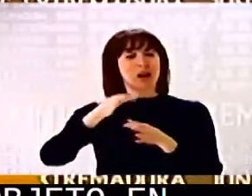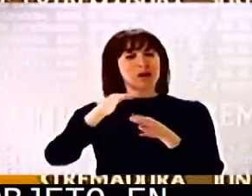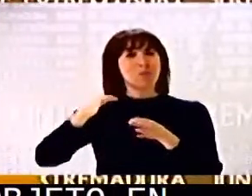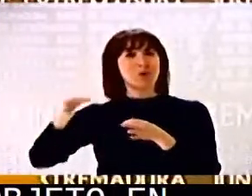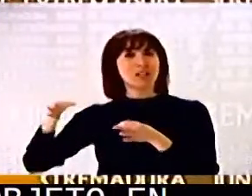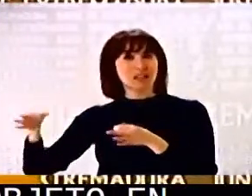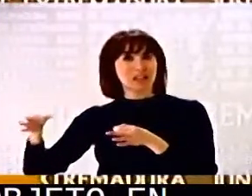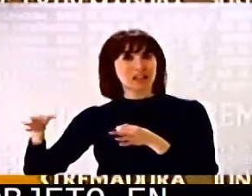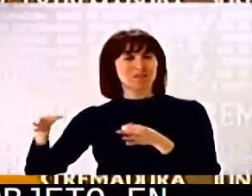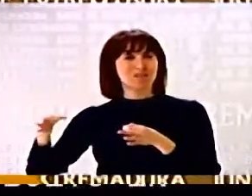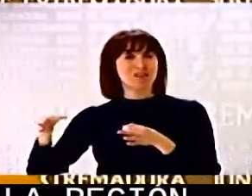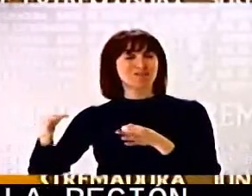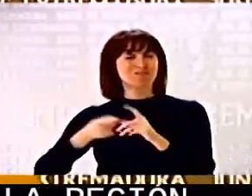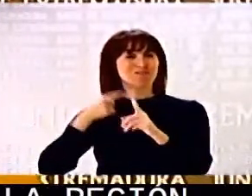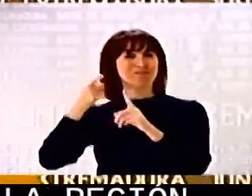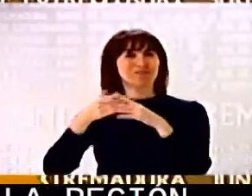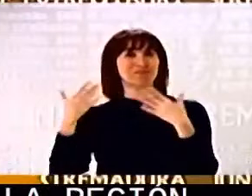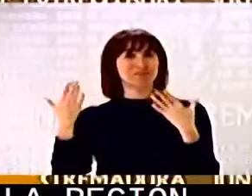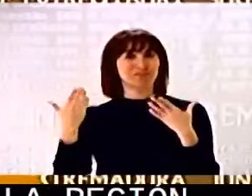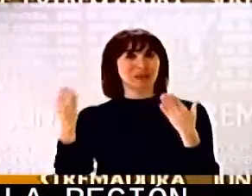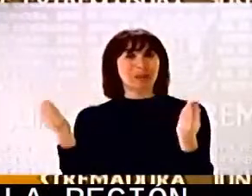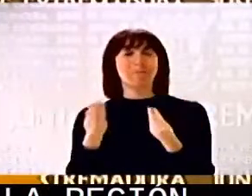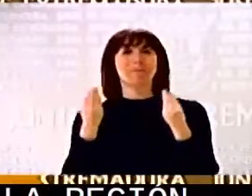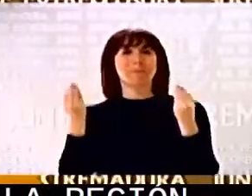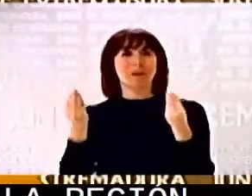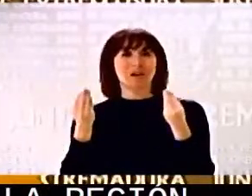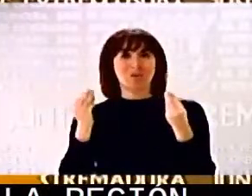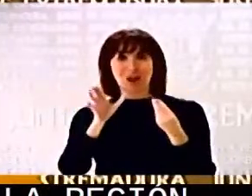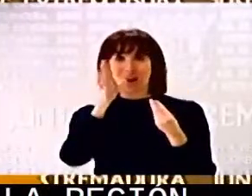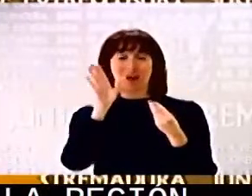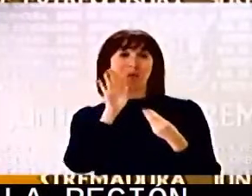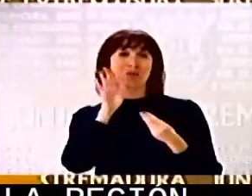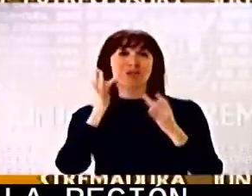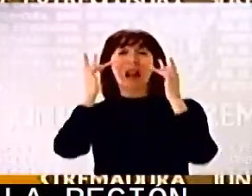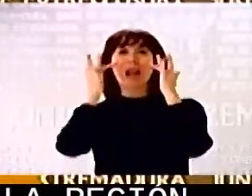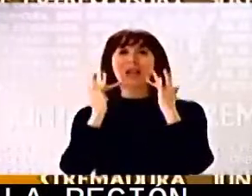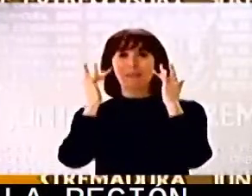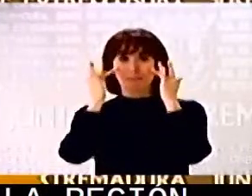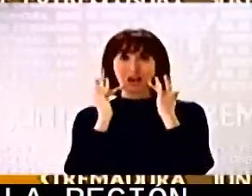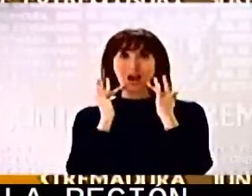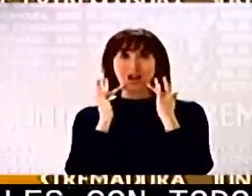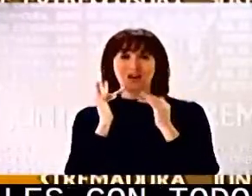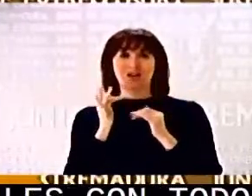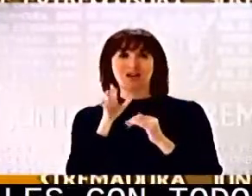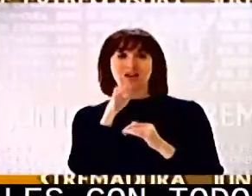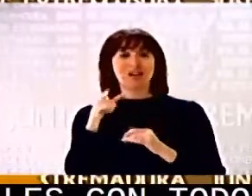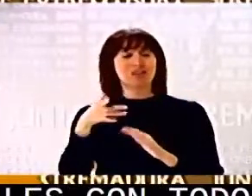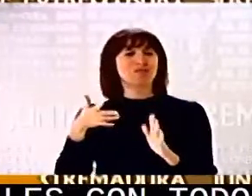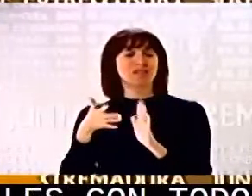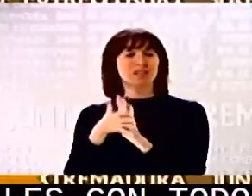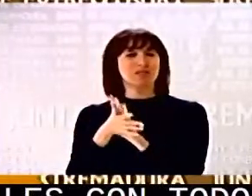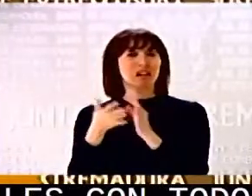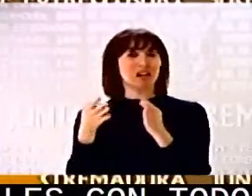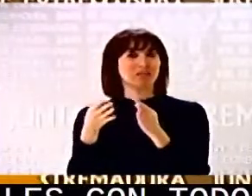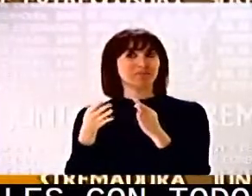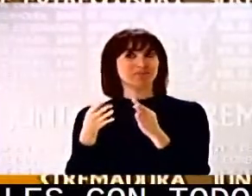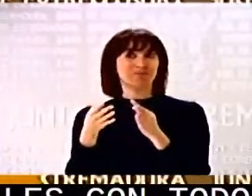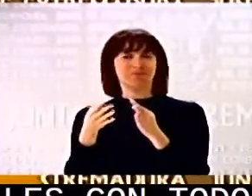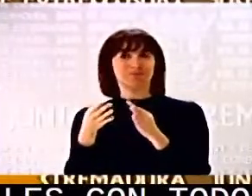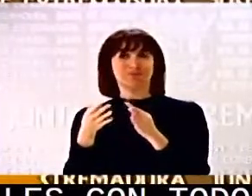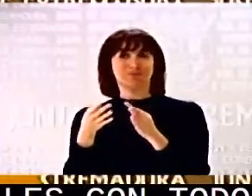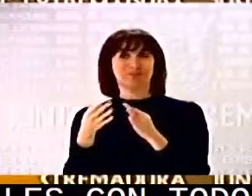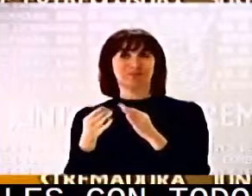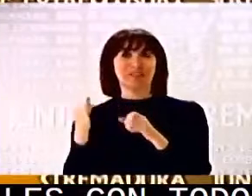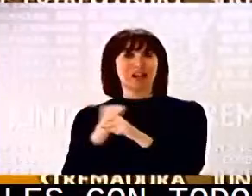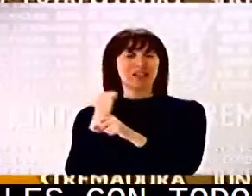región mejorar la depuración de aguas residuales con todo lo que eso conlleva también de generación